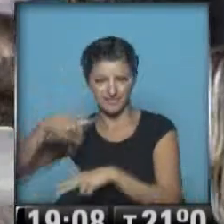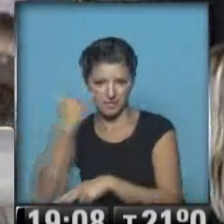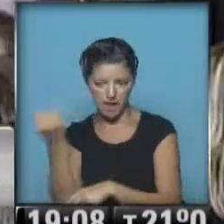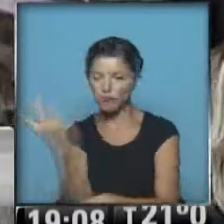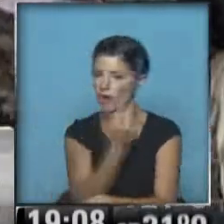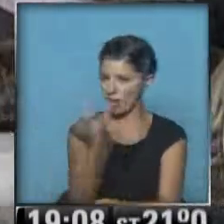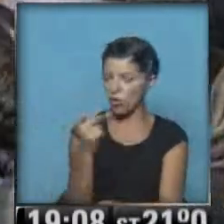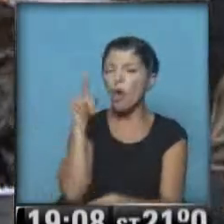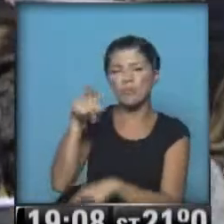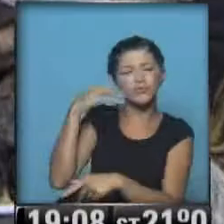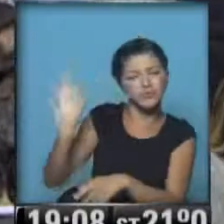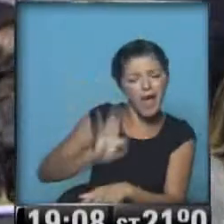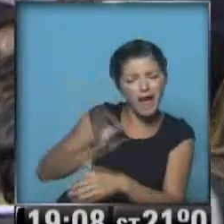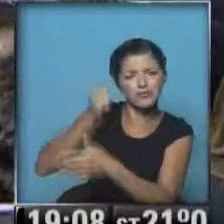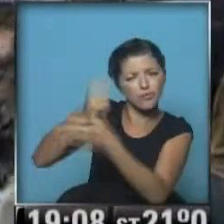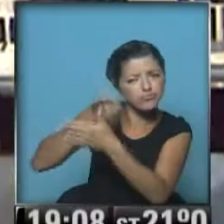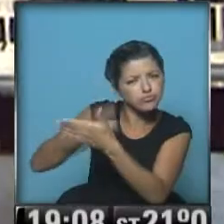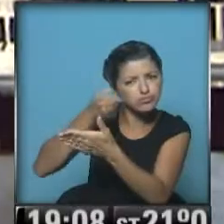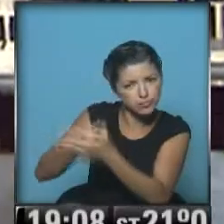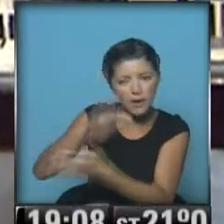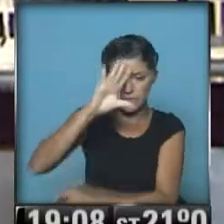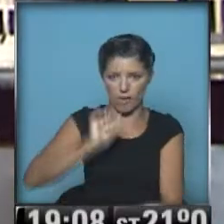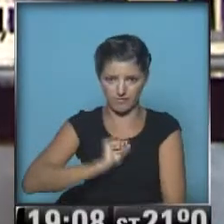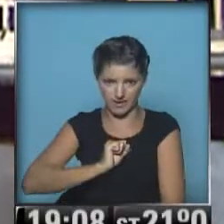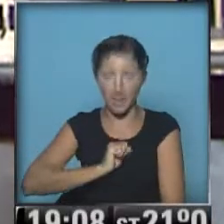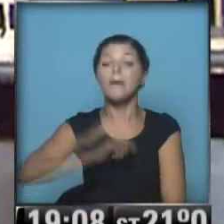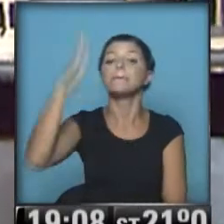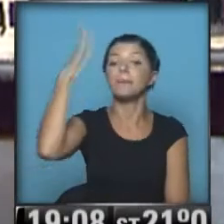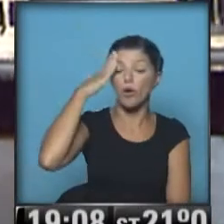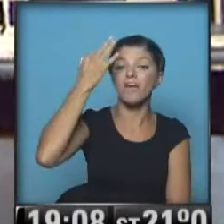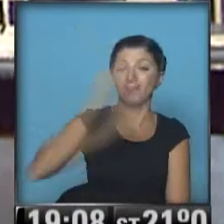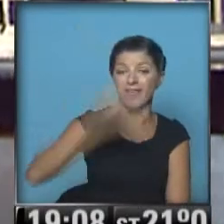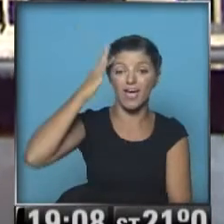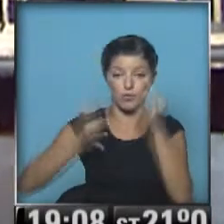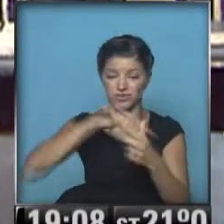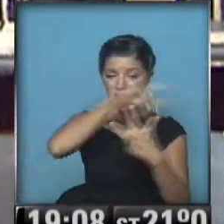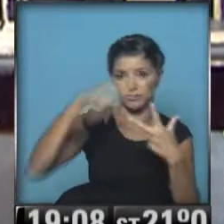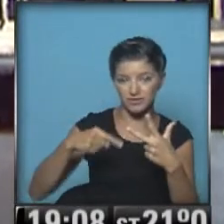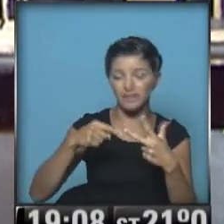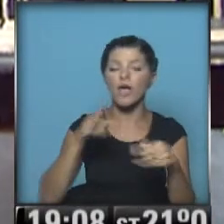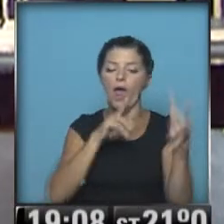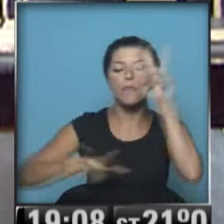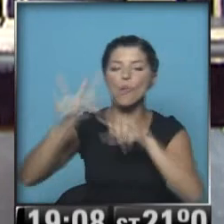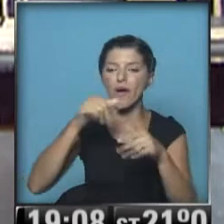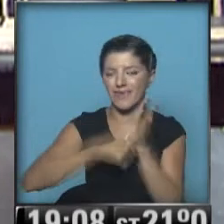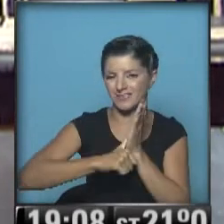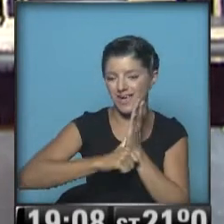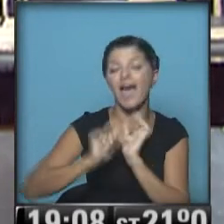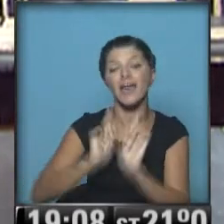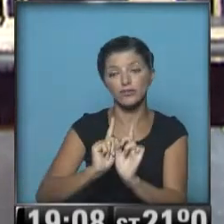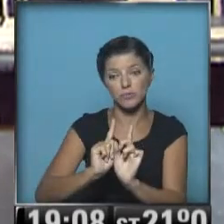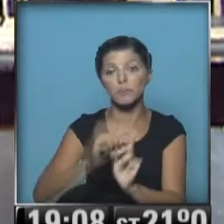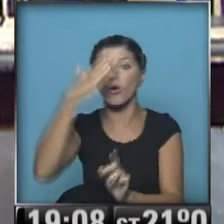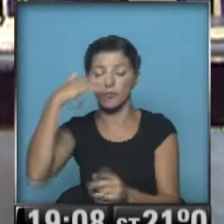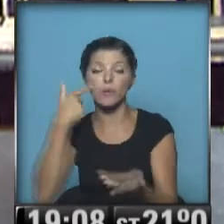dedicación, perseverancia, tenacidad y valentía. Memoria, verdad y justicia, un camino hacia la identidad, decíamos, recorre a través de los